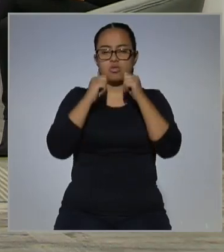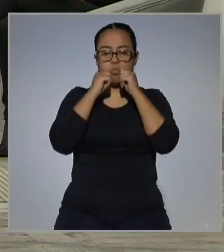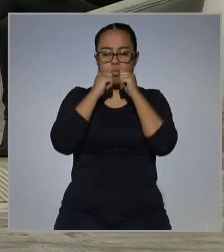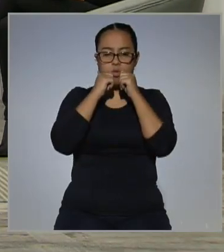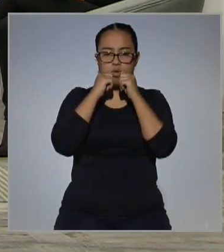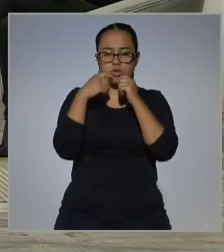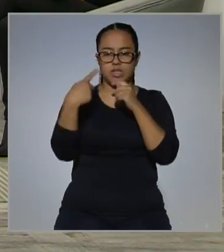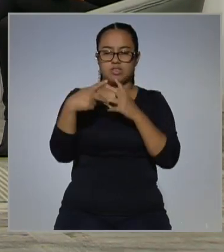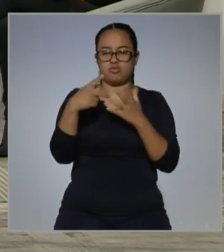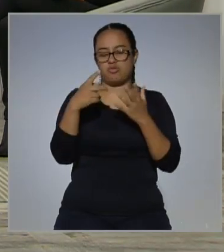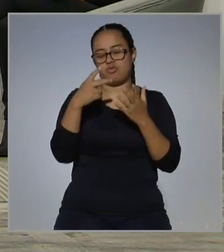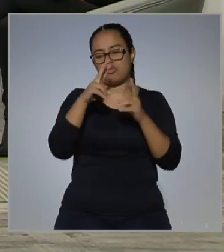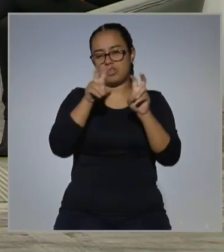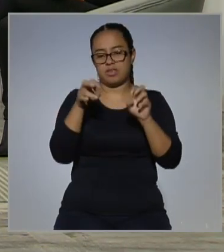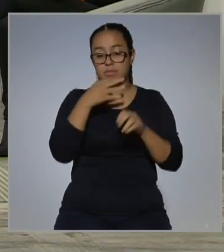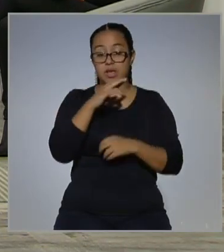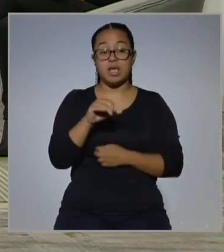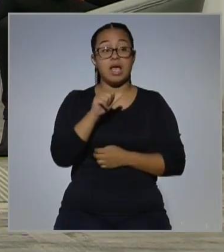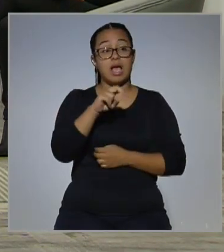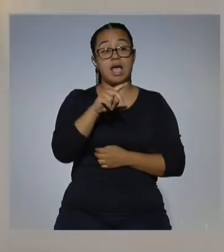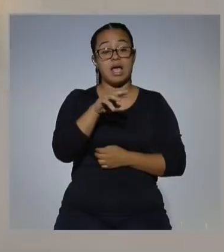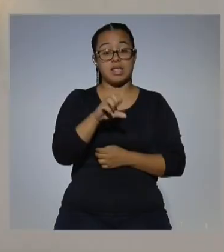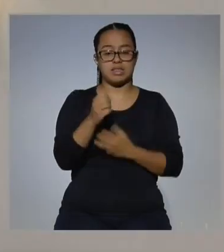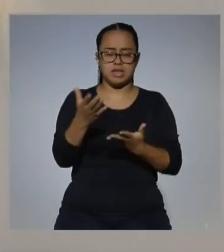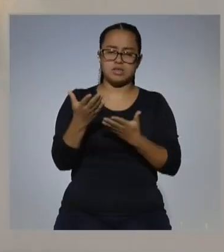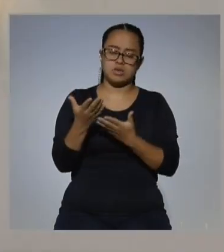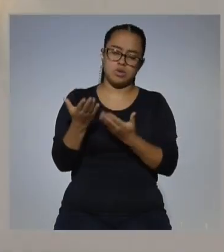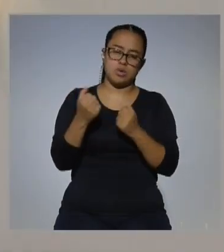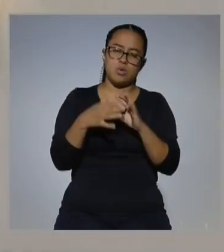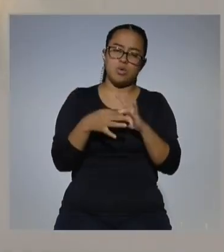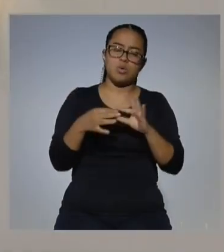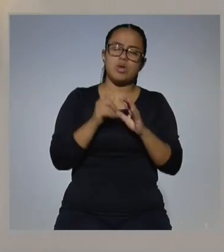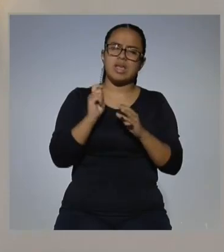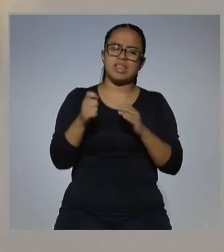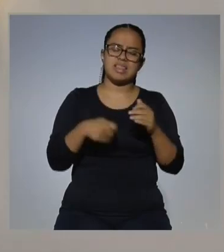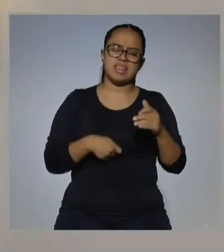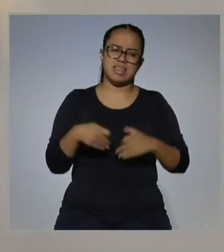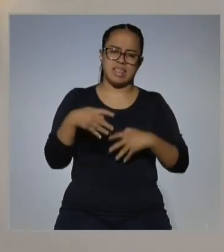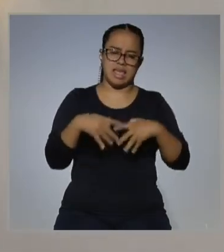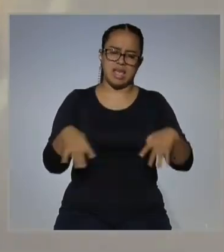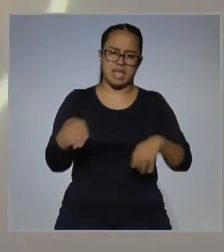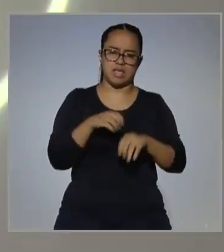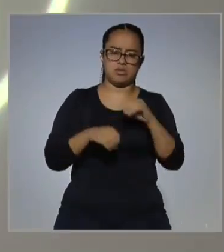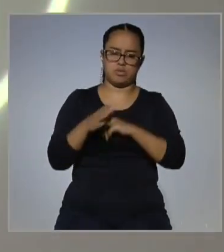de la celebración. Andrés Castuera, cuéntanos, bienvenido, Hay Teatro, buenos días.